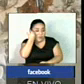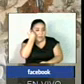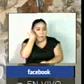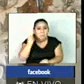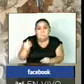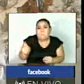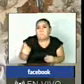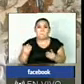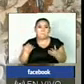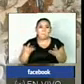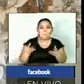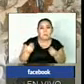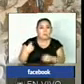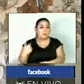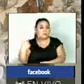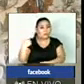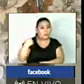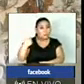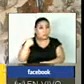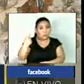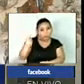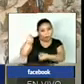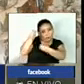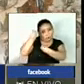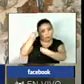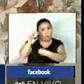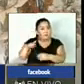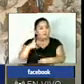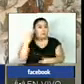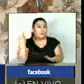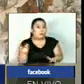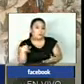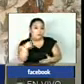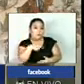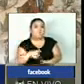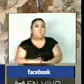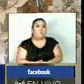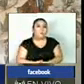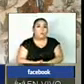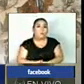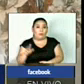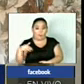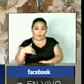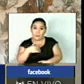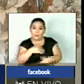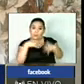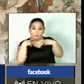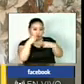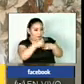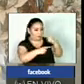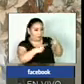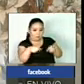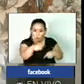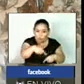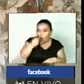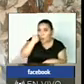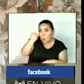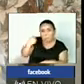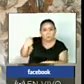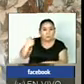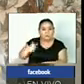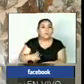temor y no siguen las indicaciones que se han dado por parte del Ministerio de Salud y gubernamental